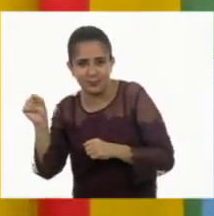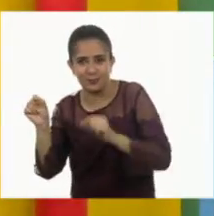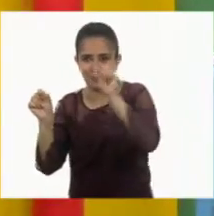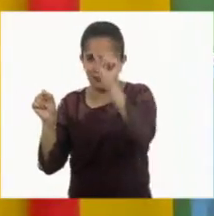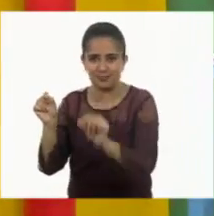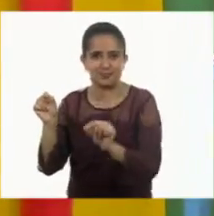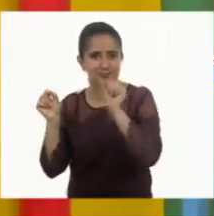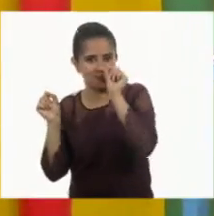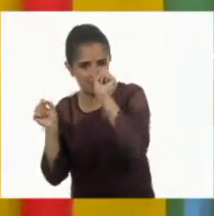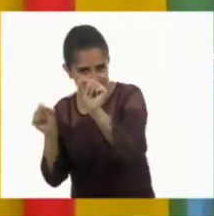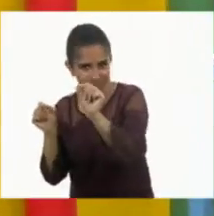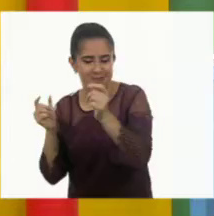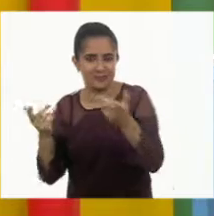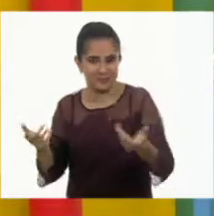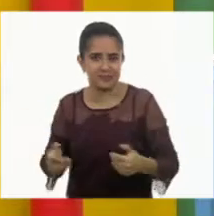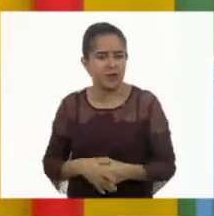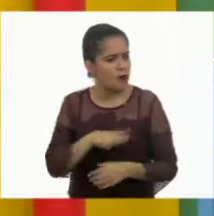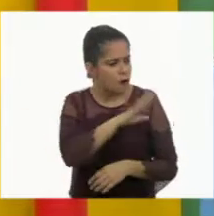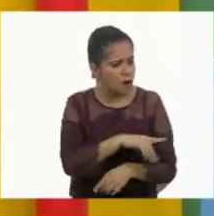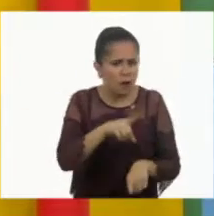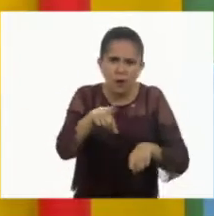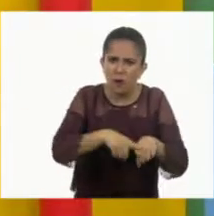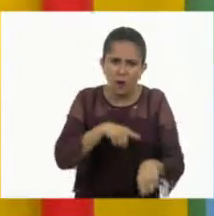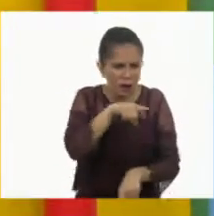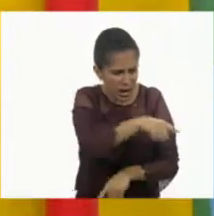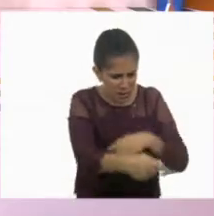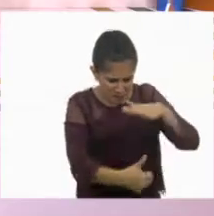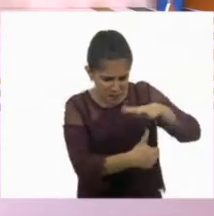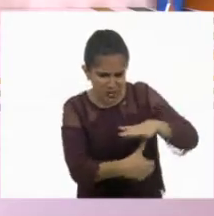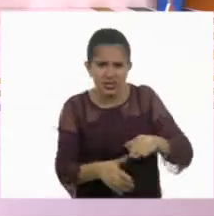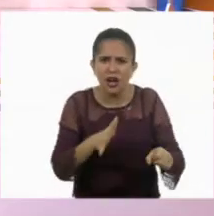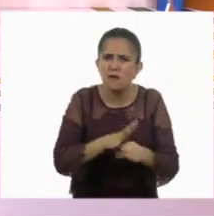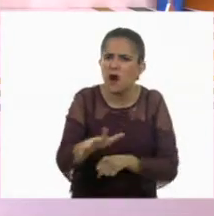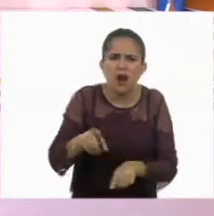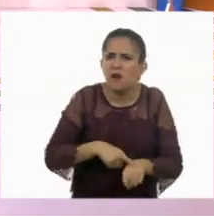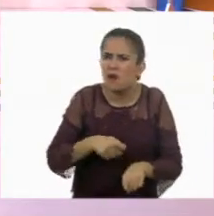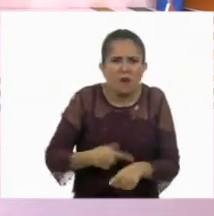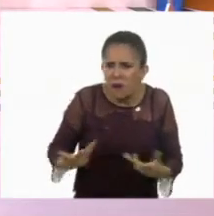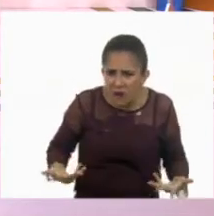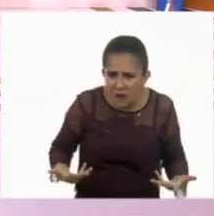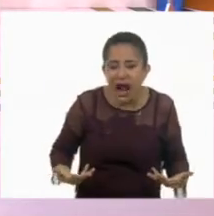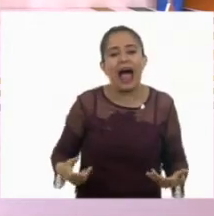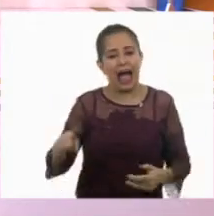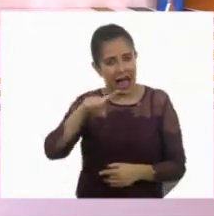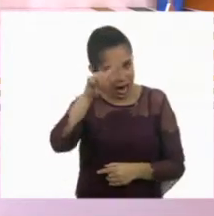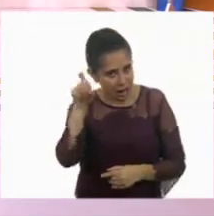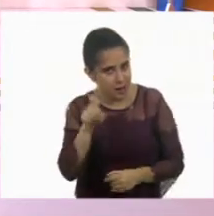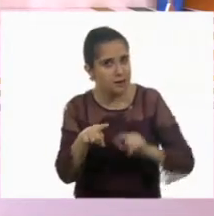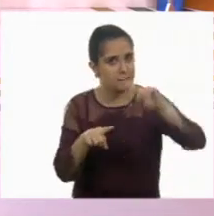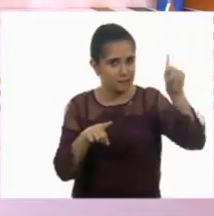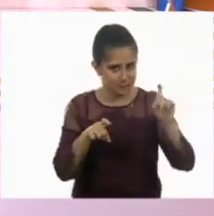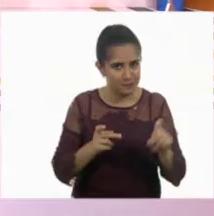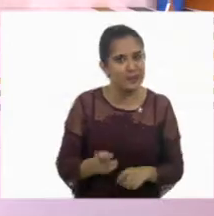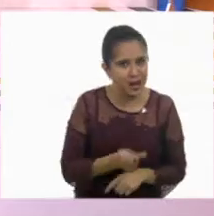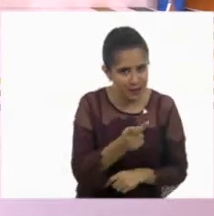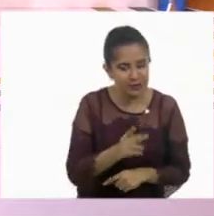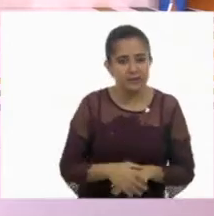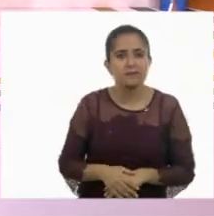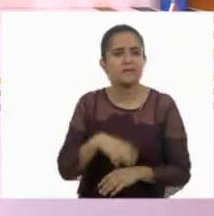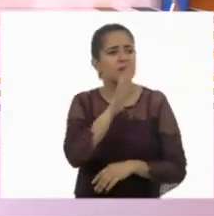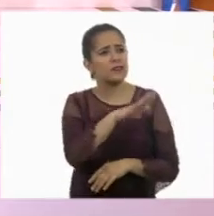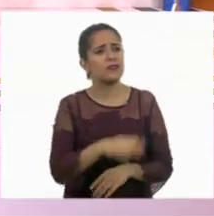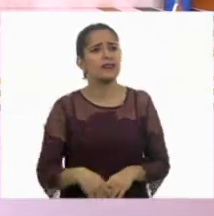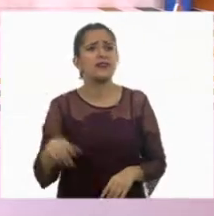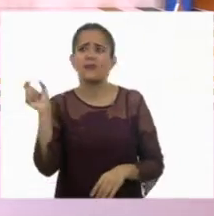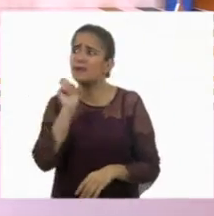Ah, a ver. ¿De qué color es la mesa? Muy bien. Oh, ¿cuándo me los voy